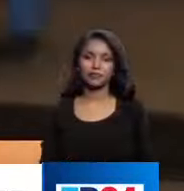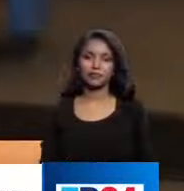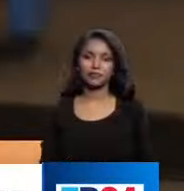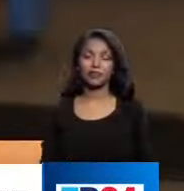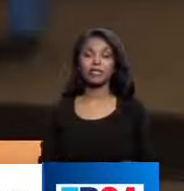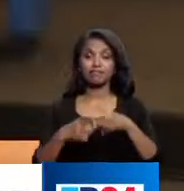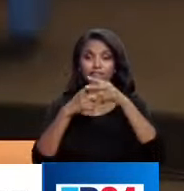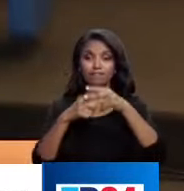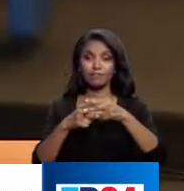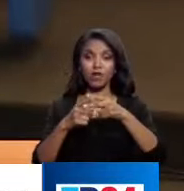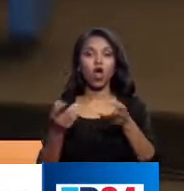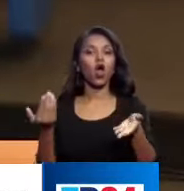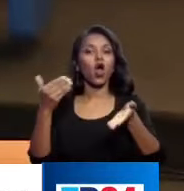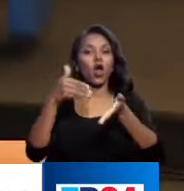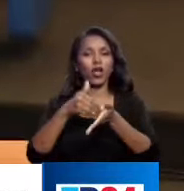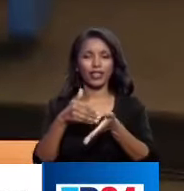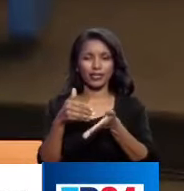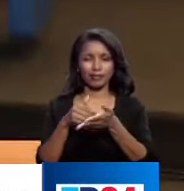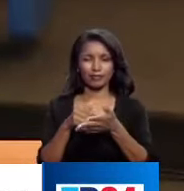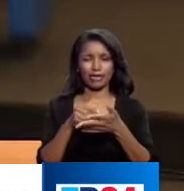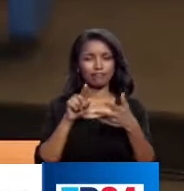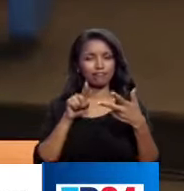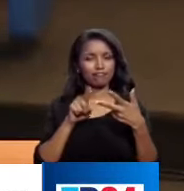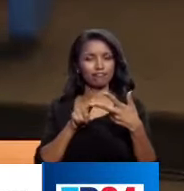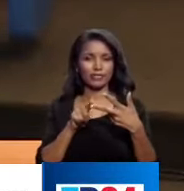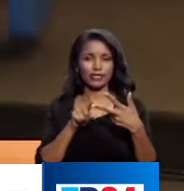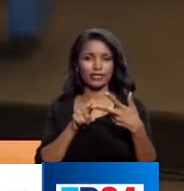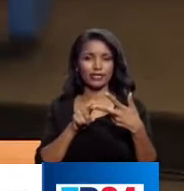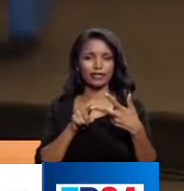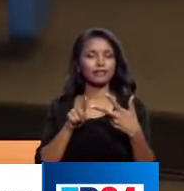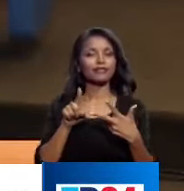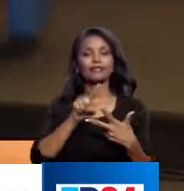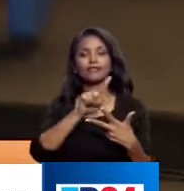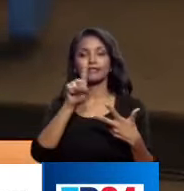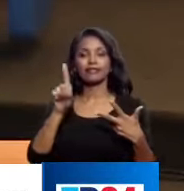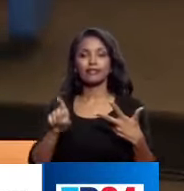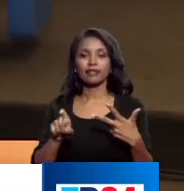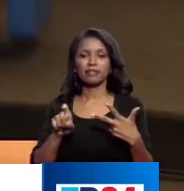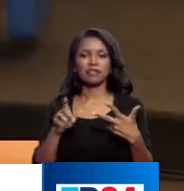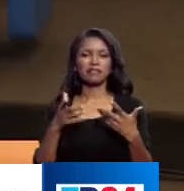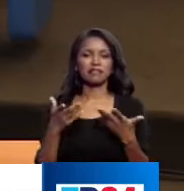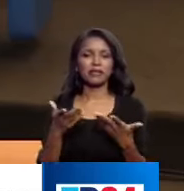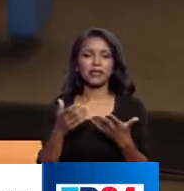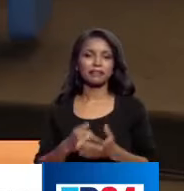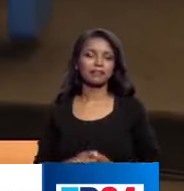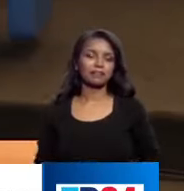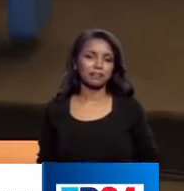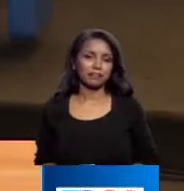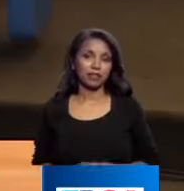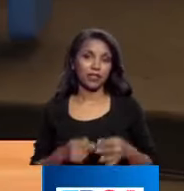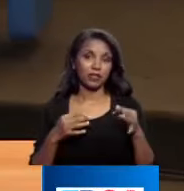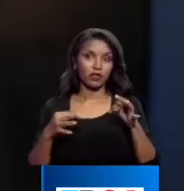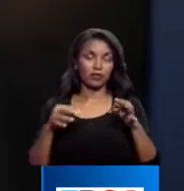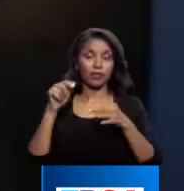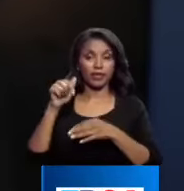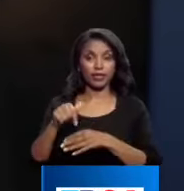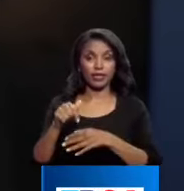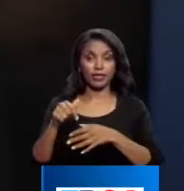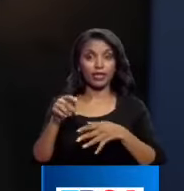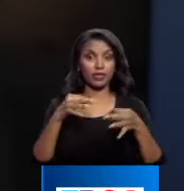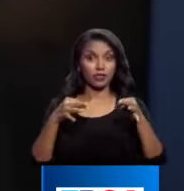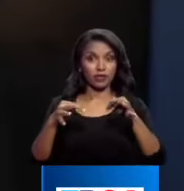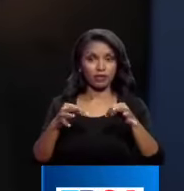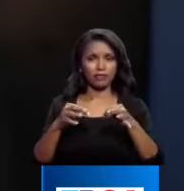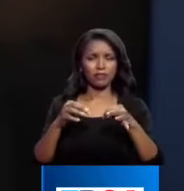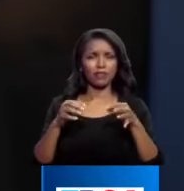Abrimos nuevamente el espacio al debate de ideas y propuestas en torno al tema turismo. A manera informativa, la Cámara de Turismo fue